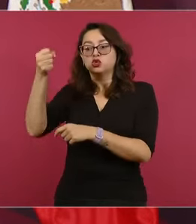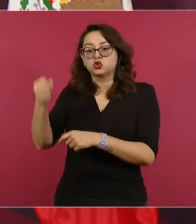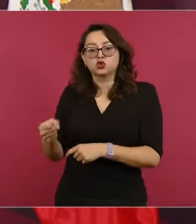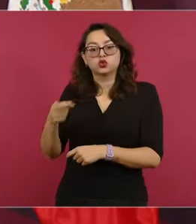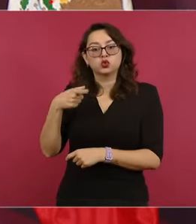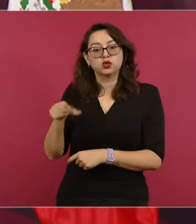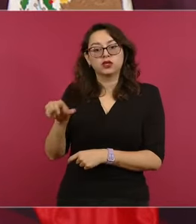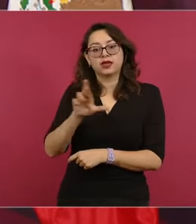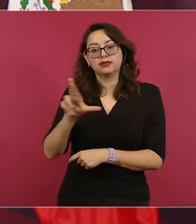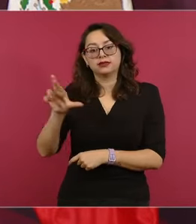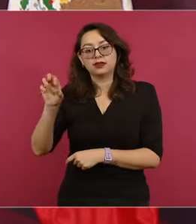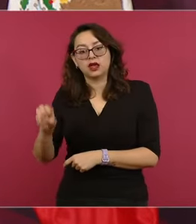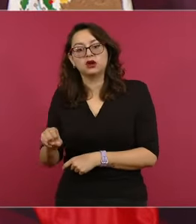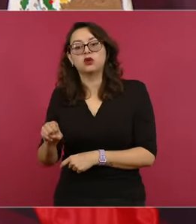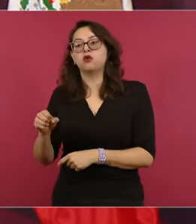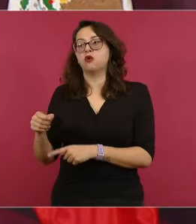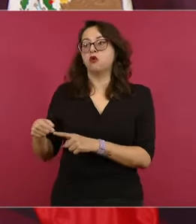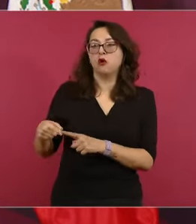Campeche,